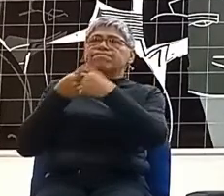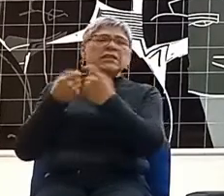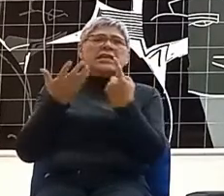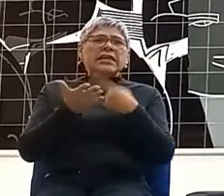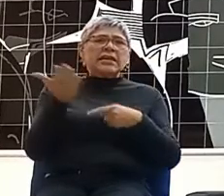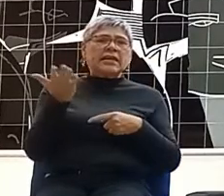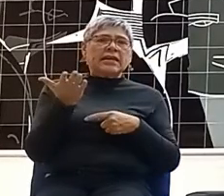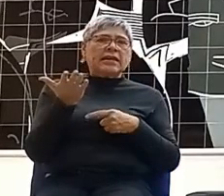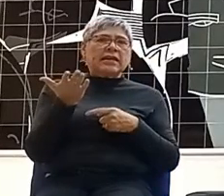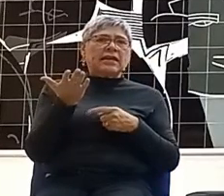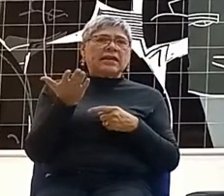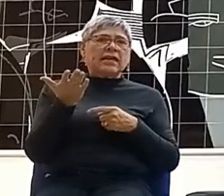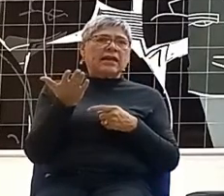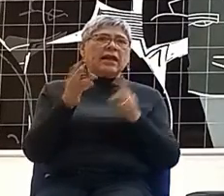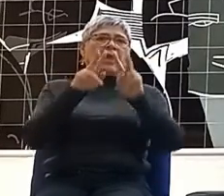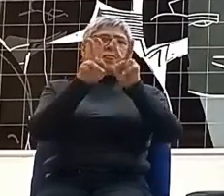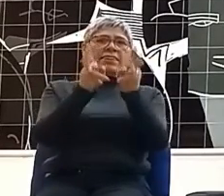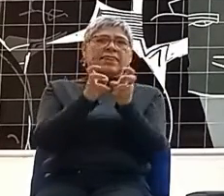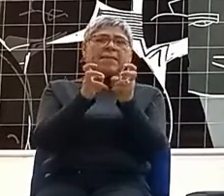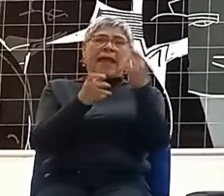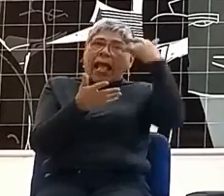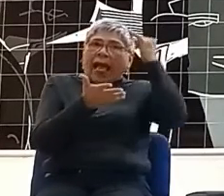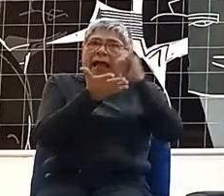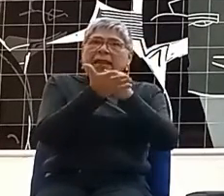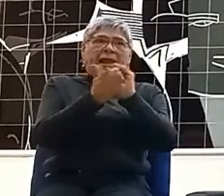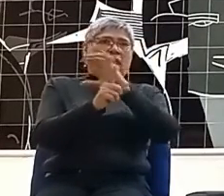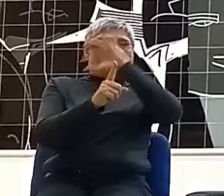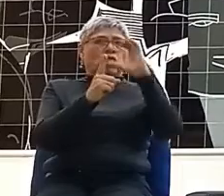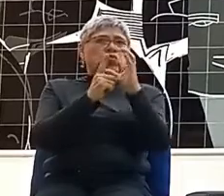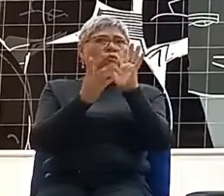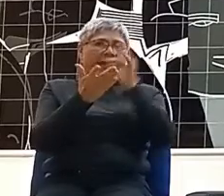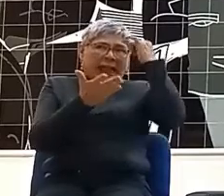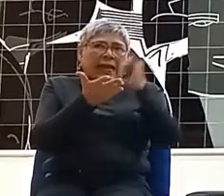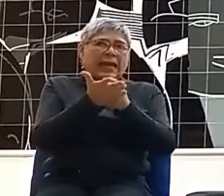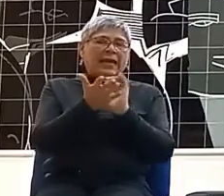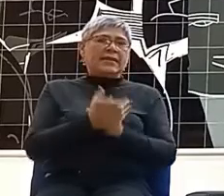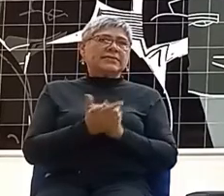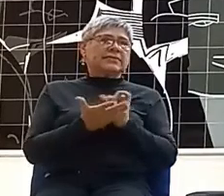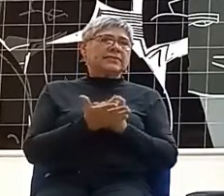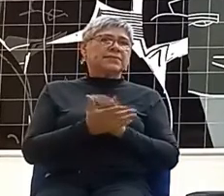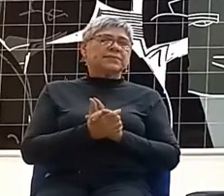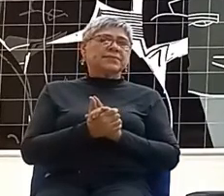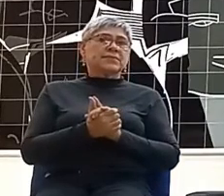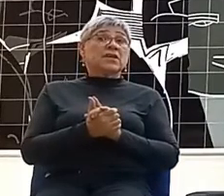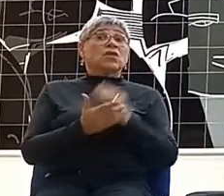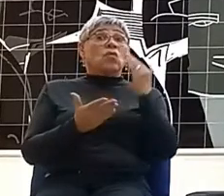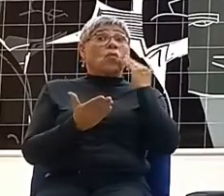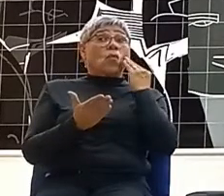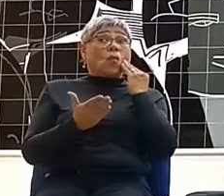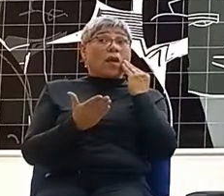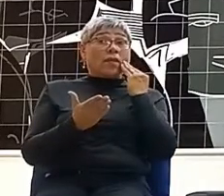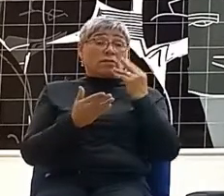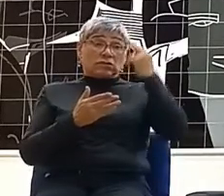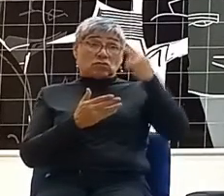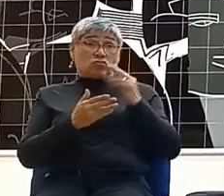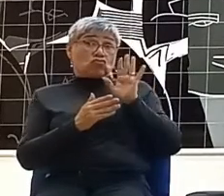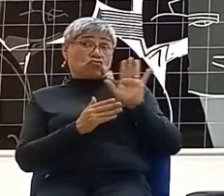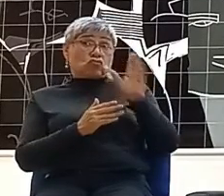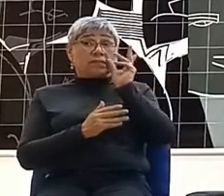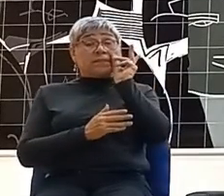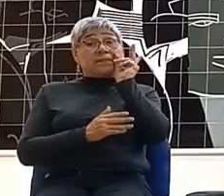tema de la prensa cultural. Entonces ya cuando estoy en Pereira,